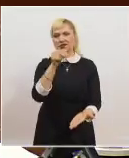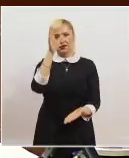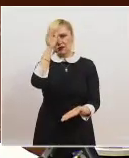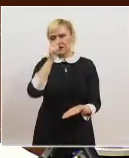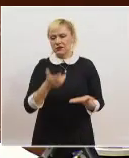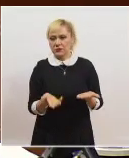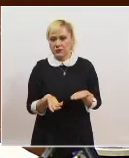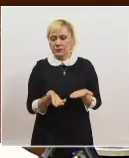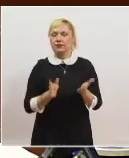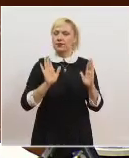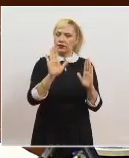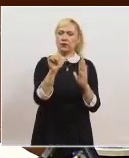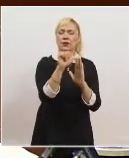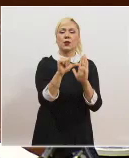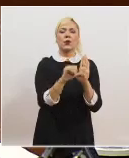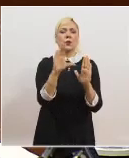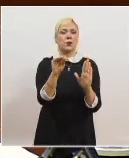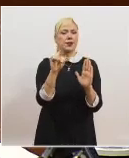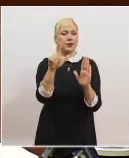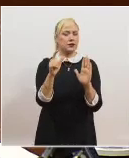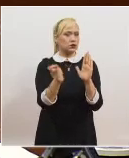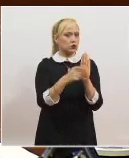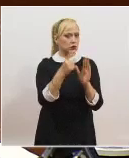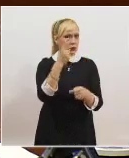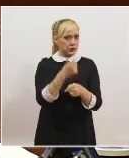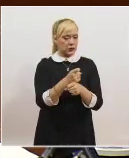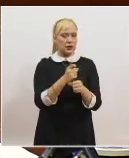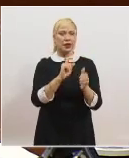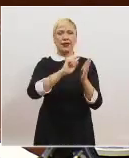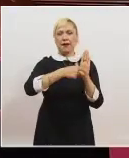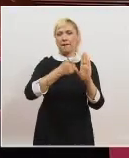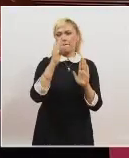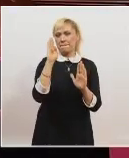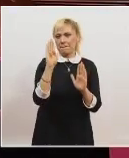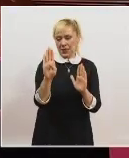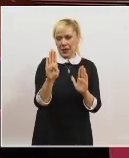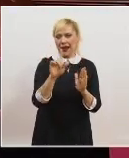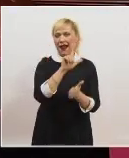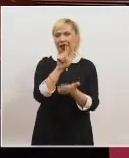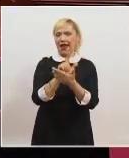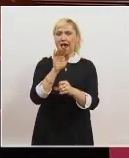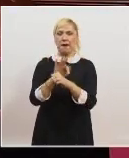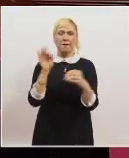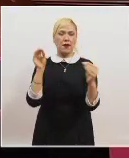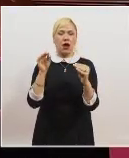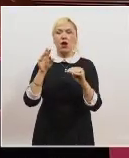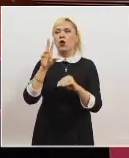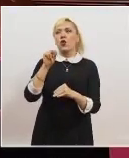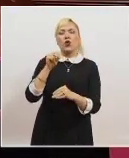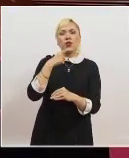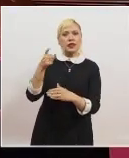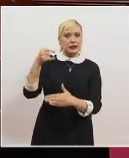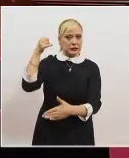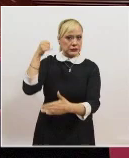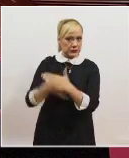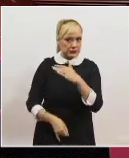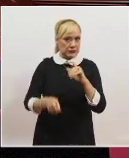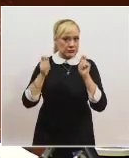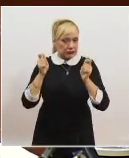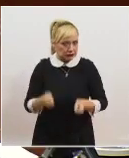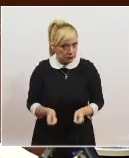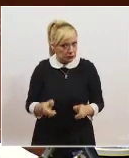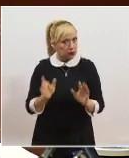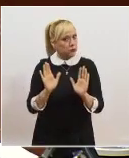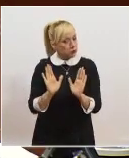Aun cuando el artículo 97, fracción primero, inciso B, de la Ley de Amparo no especifica la procedencia de